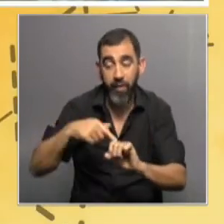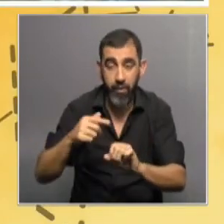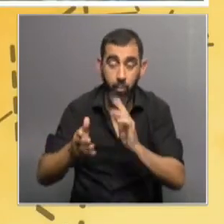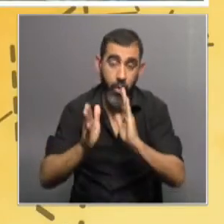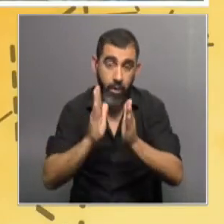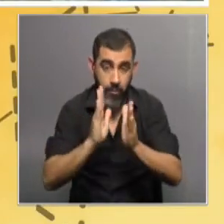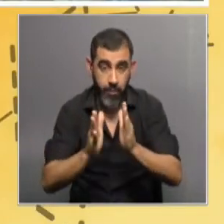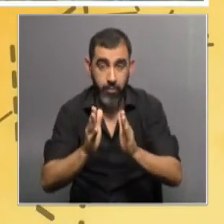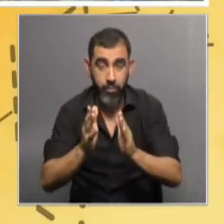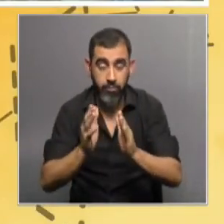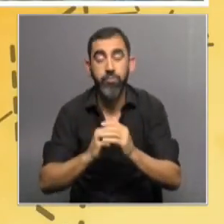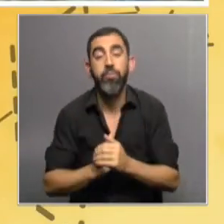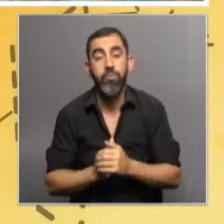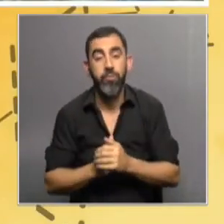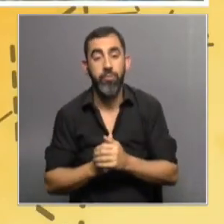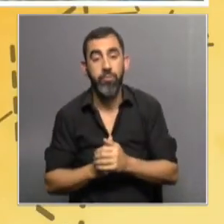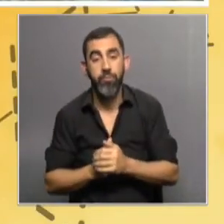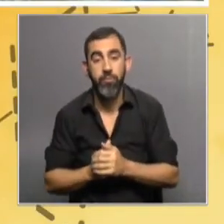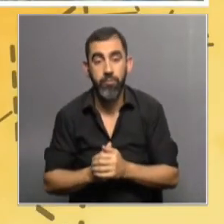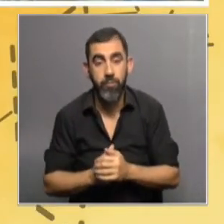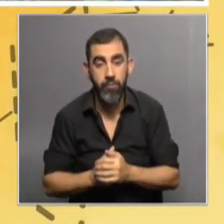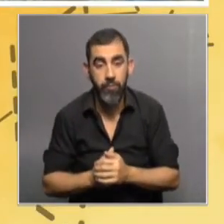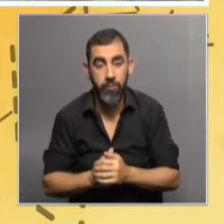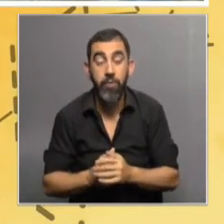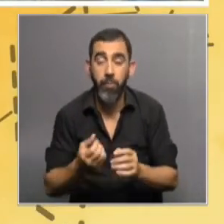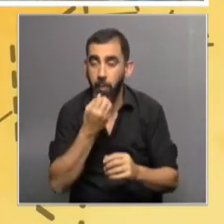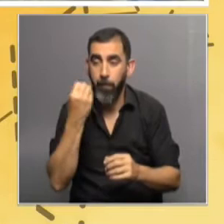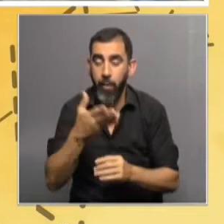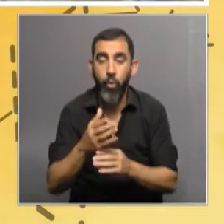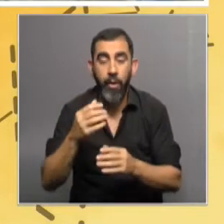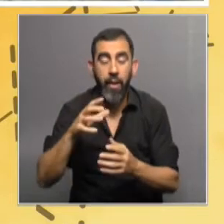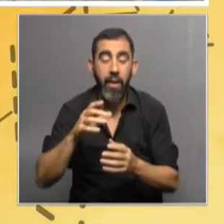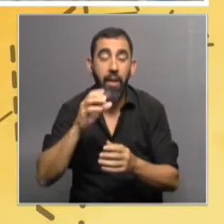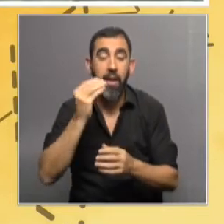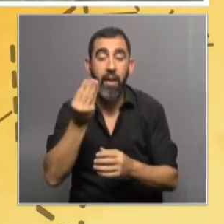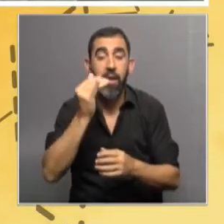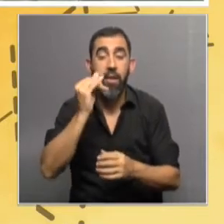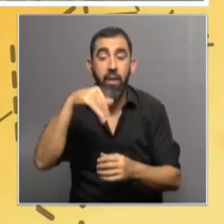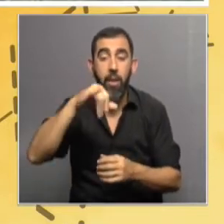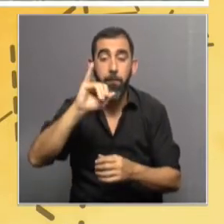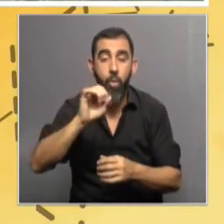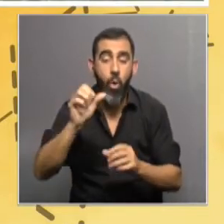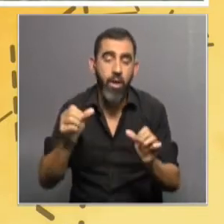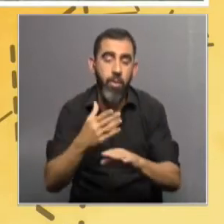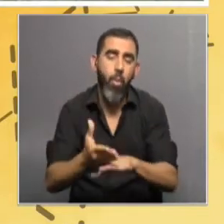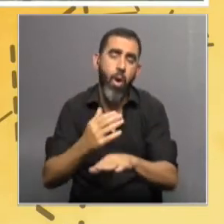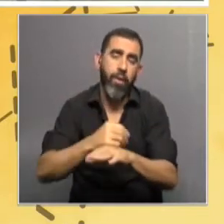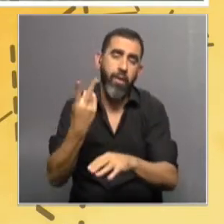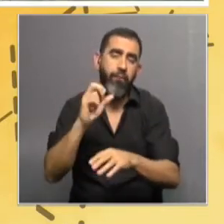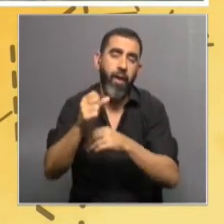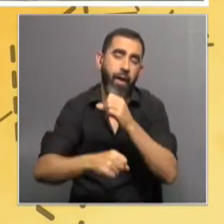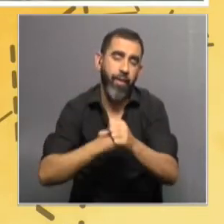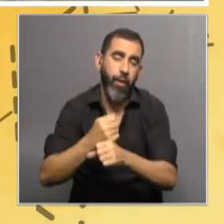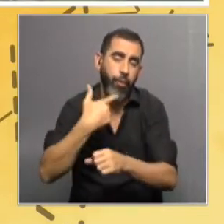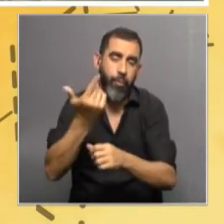tratamiento supera ampliamente el beneficio que se puede lograr por ejemplo con una quimioterapia convencional como hacíamos hace hace 20 años